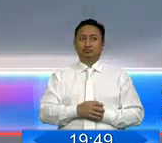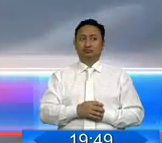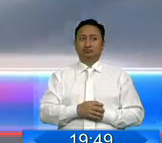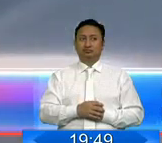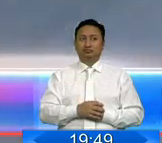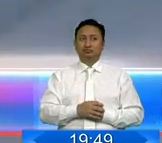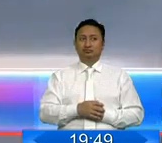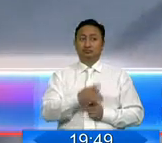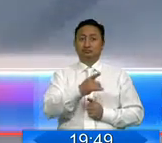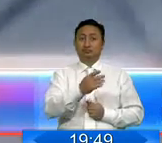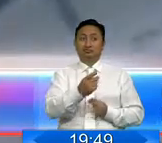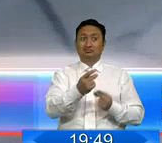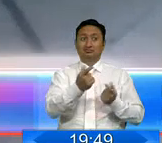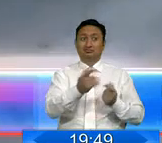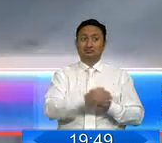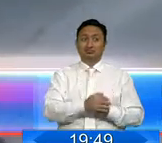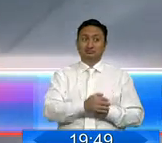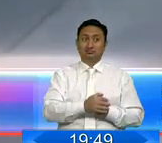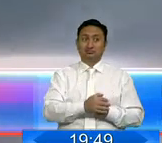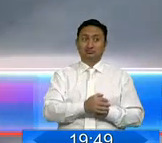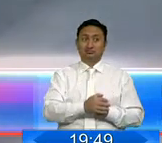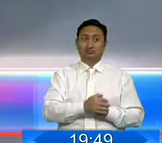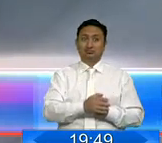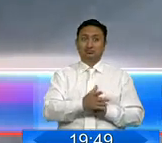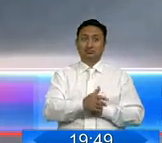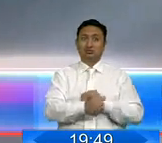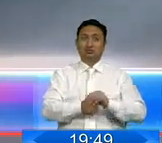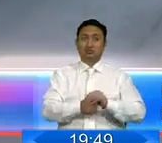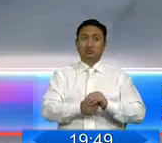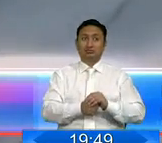en cuestión de segundos se escondió.